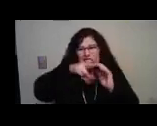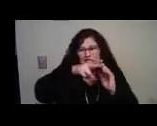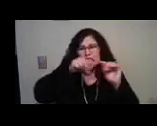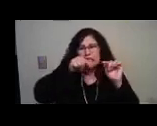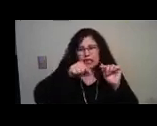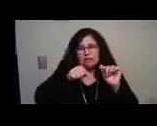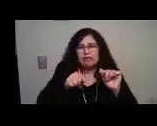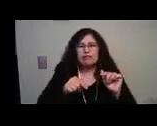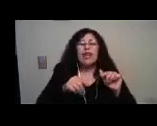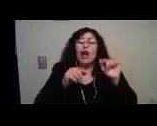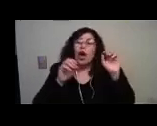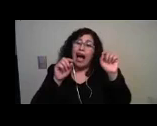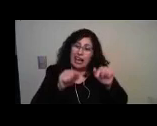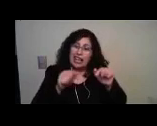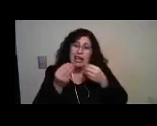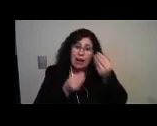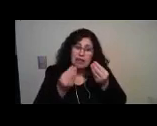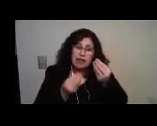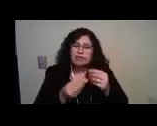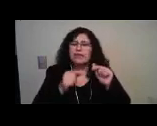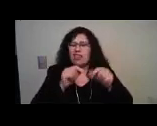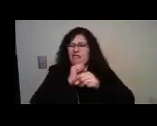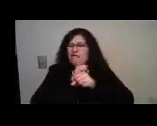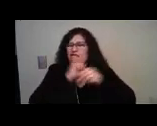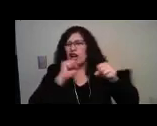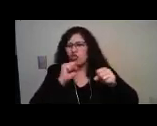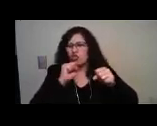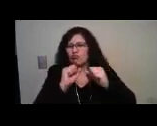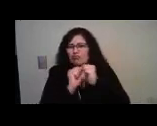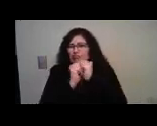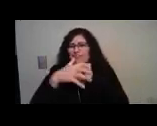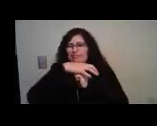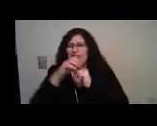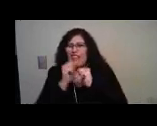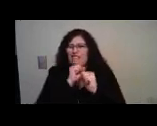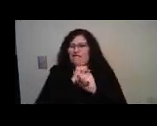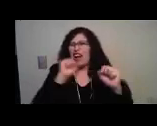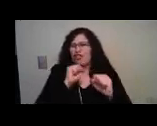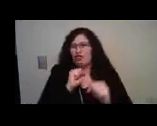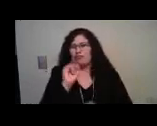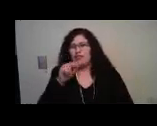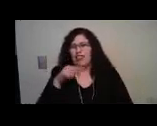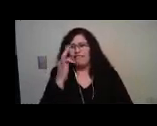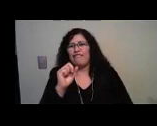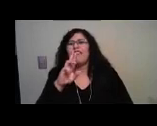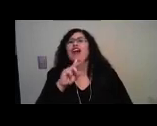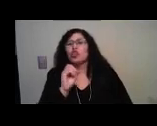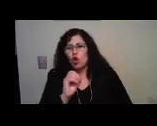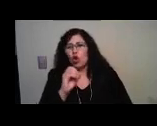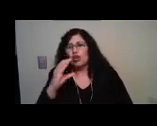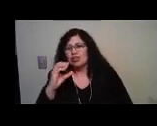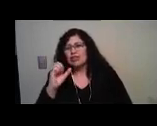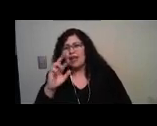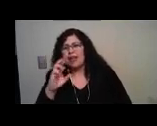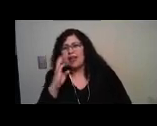y ocurre lo que se conoce como un infarto cerebral, ¿ya? Y este tema pone dos